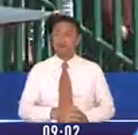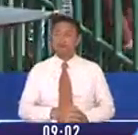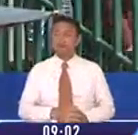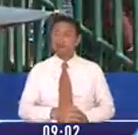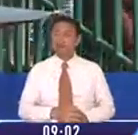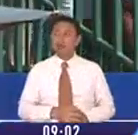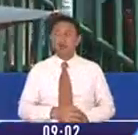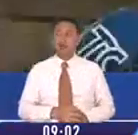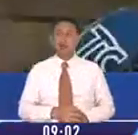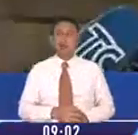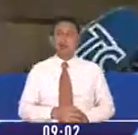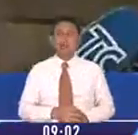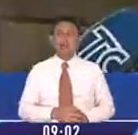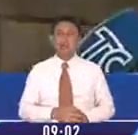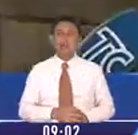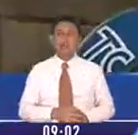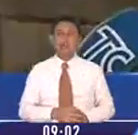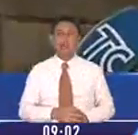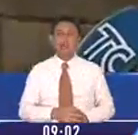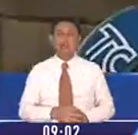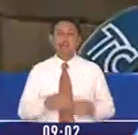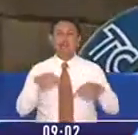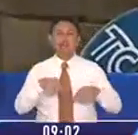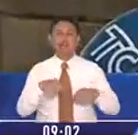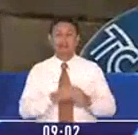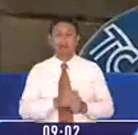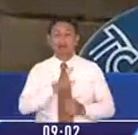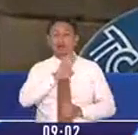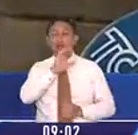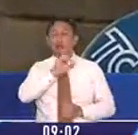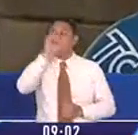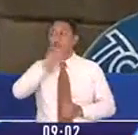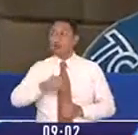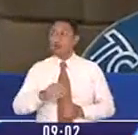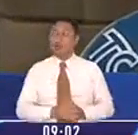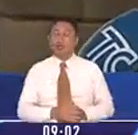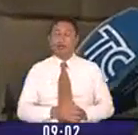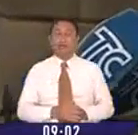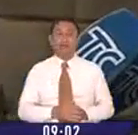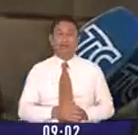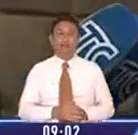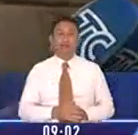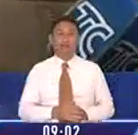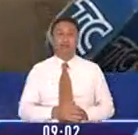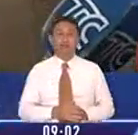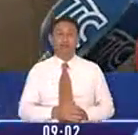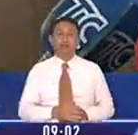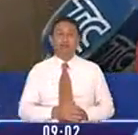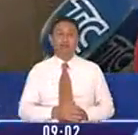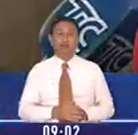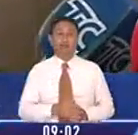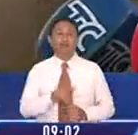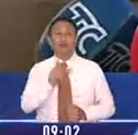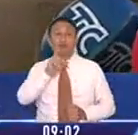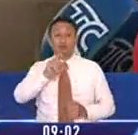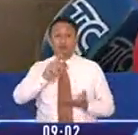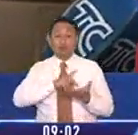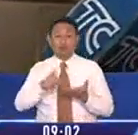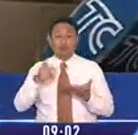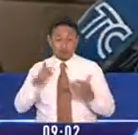hubo resultados. Es un tramo del 40% que han pagado una parte y otra parte está